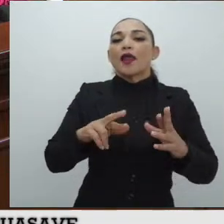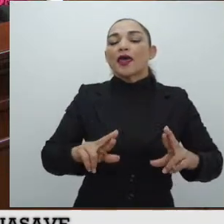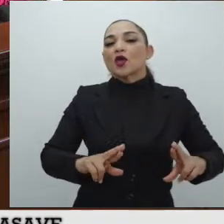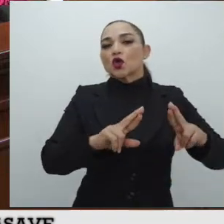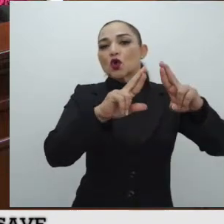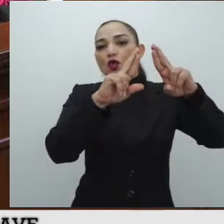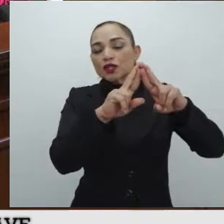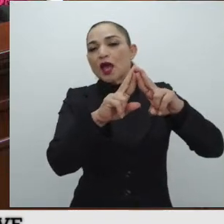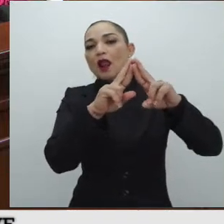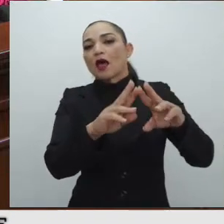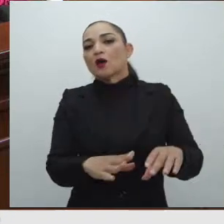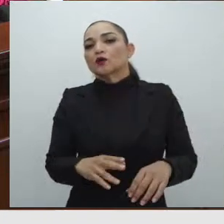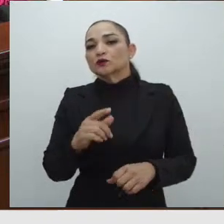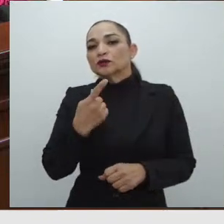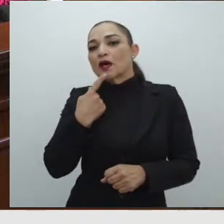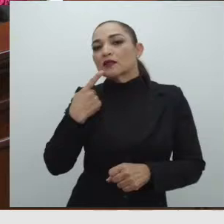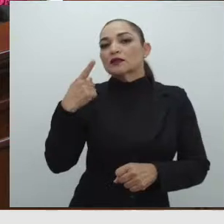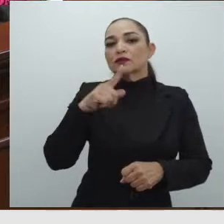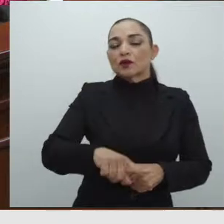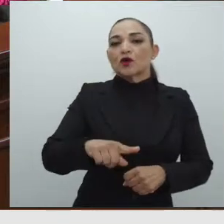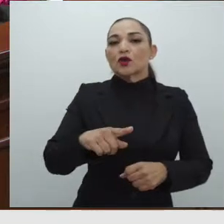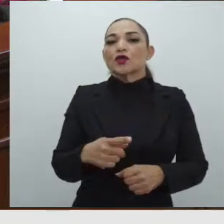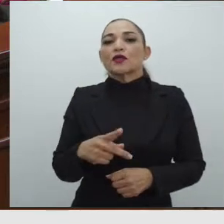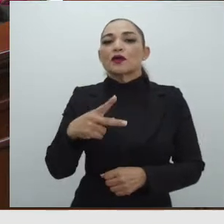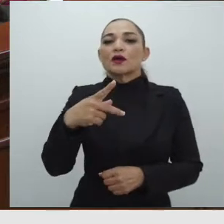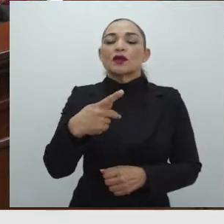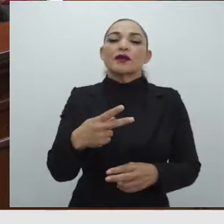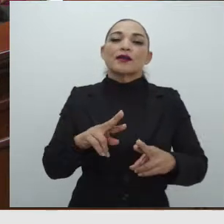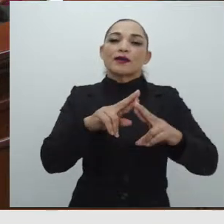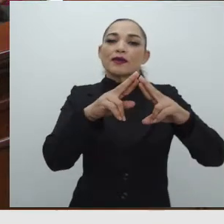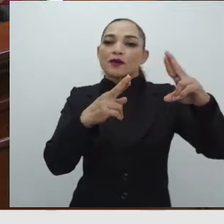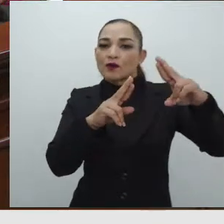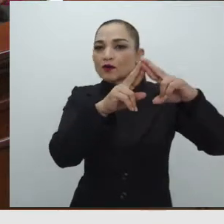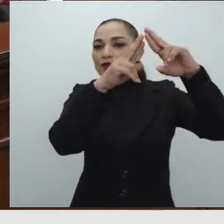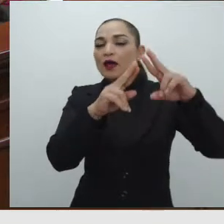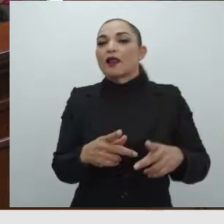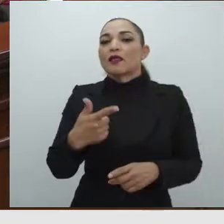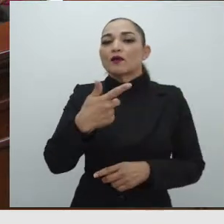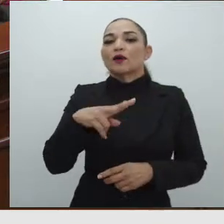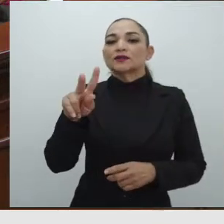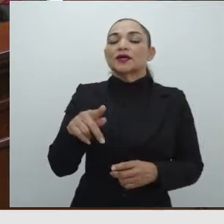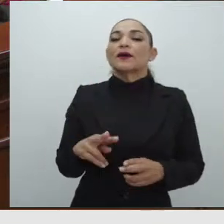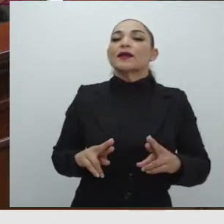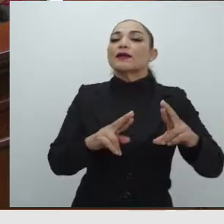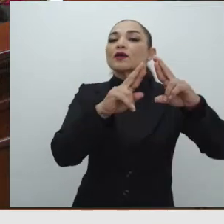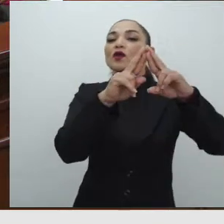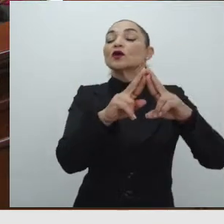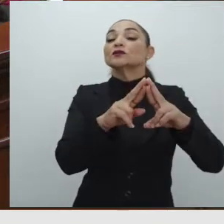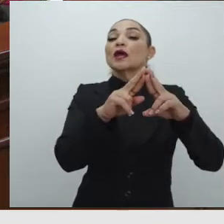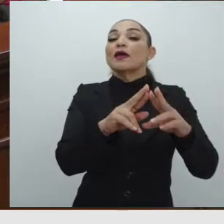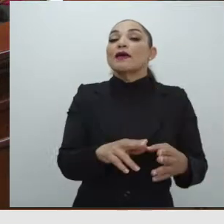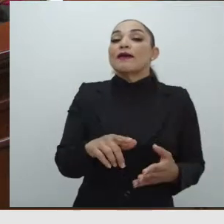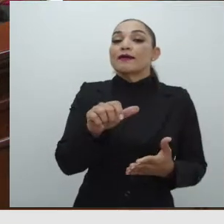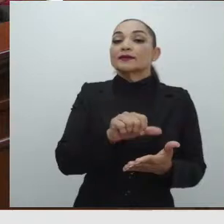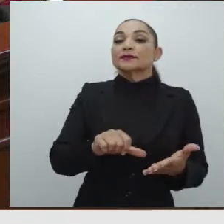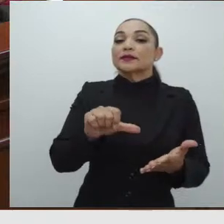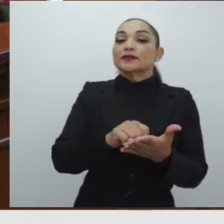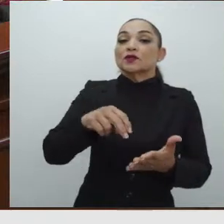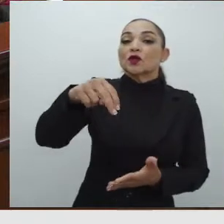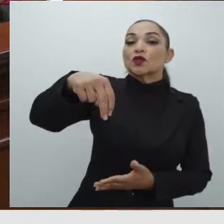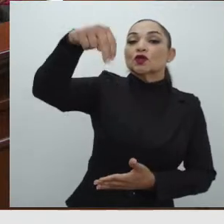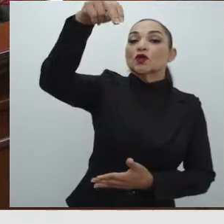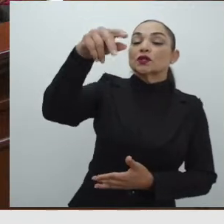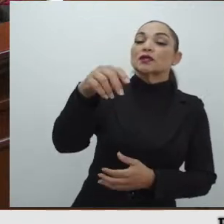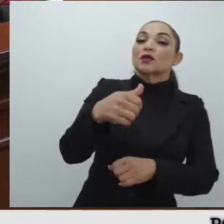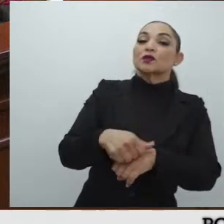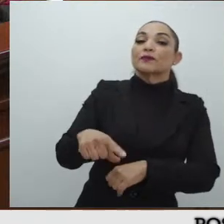de Guasave, quedando de la siguiente manera. Número 1, en la región Centro Norte 1, que comprende los distritos